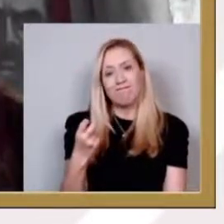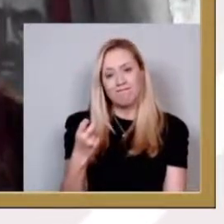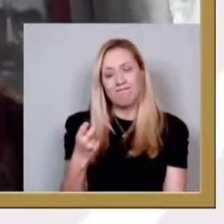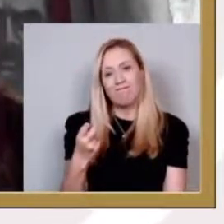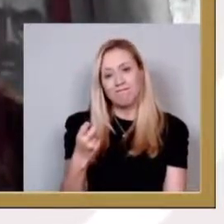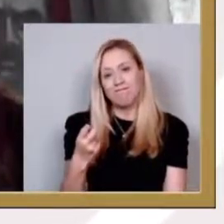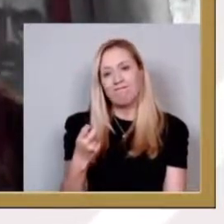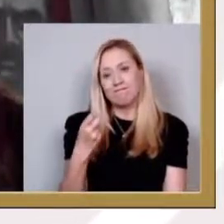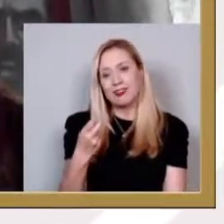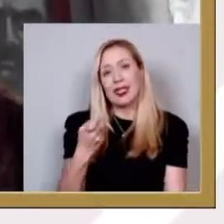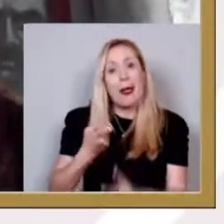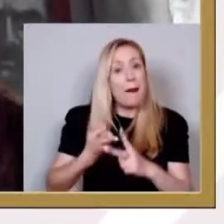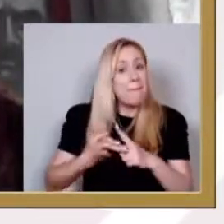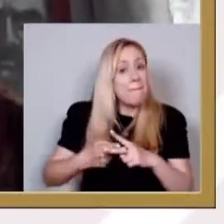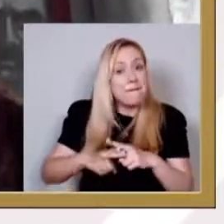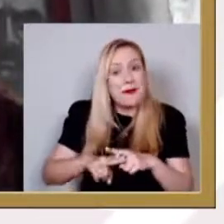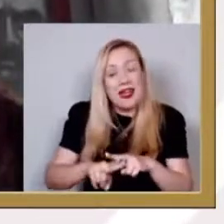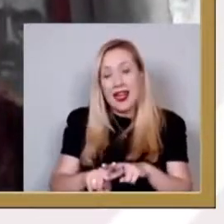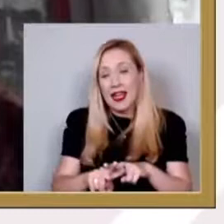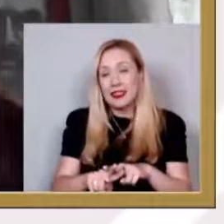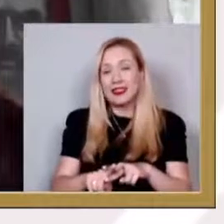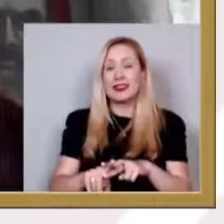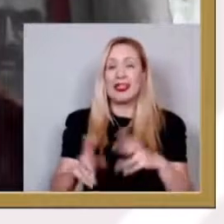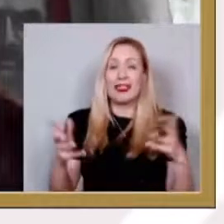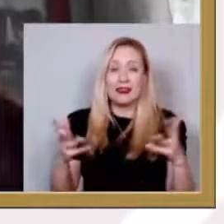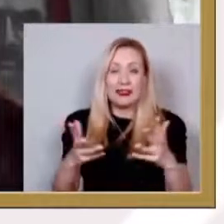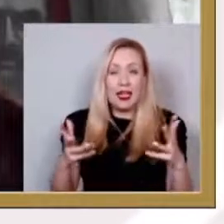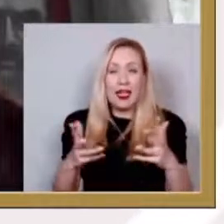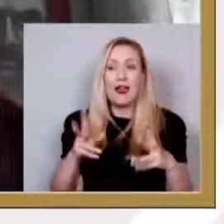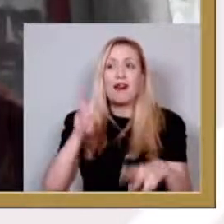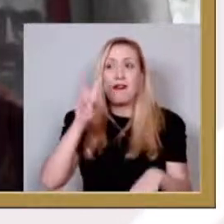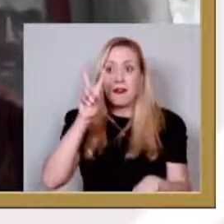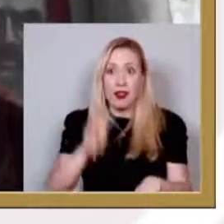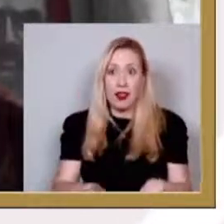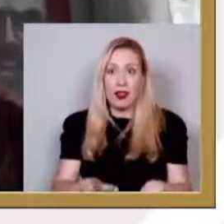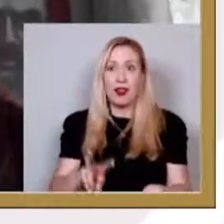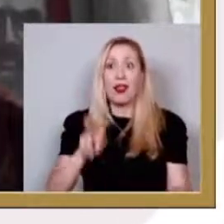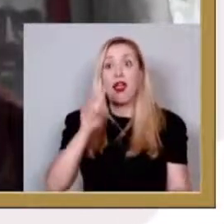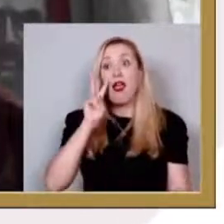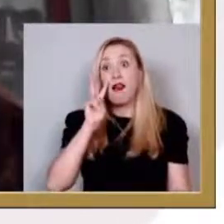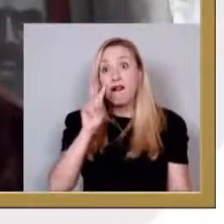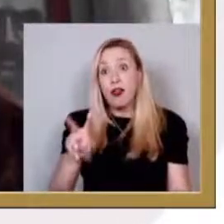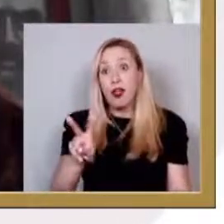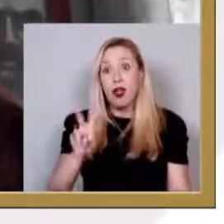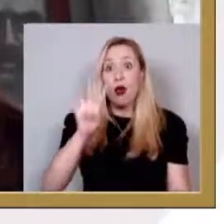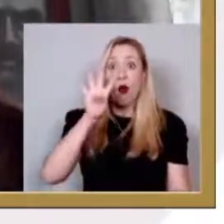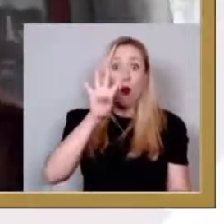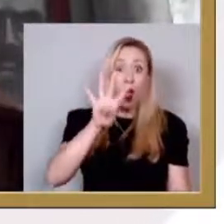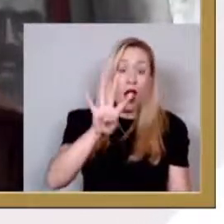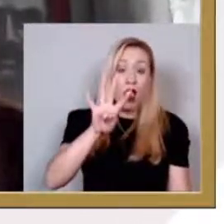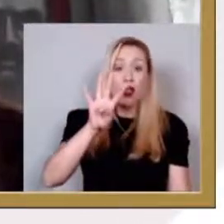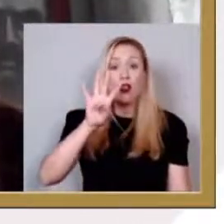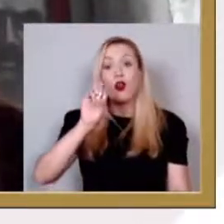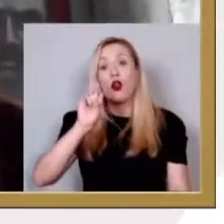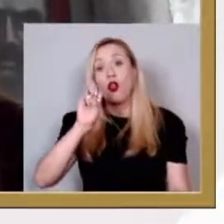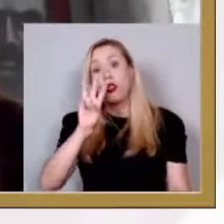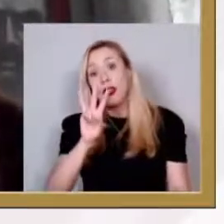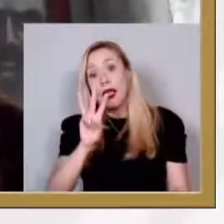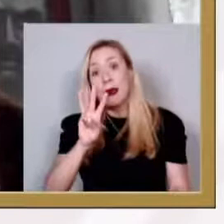por ahí apenas estamos dándole porque la verdad ver 4 personas o 3 personas que en la